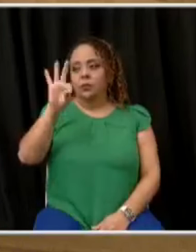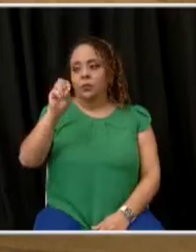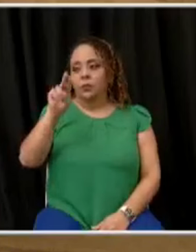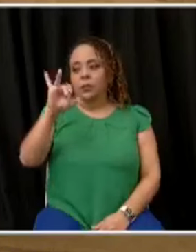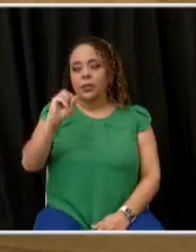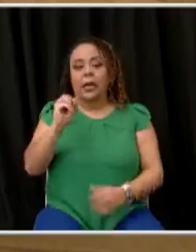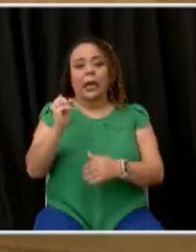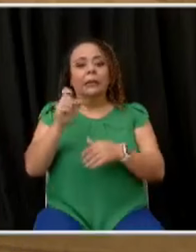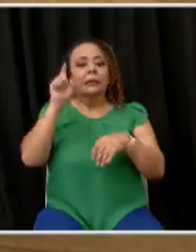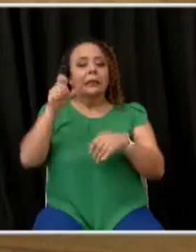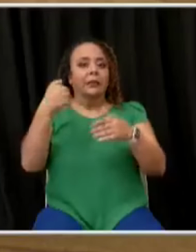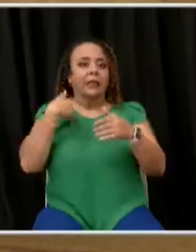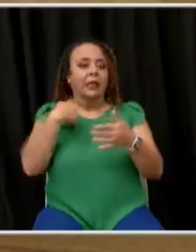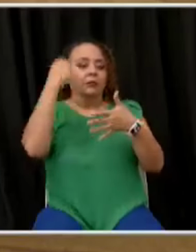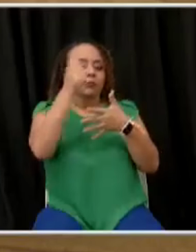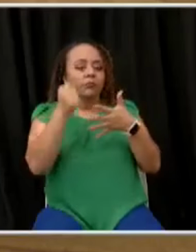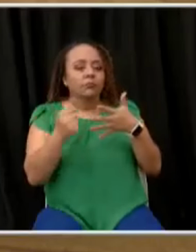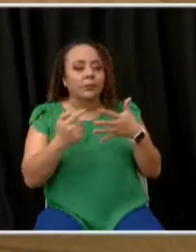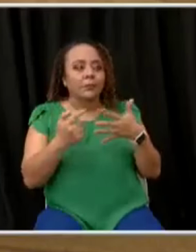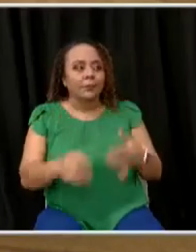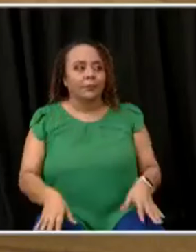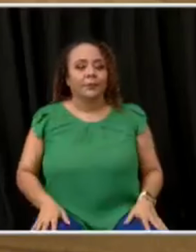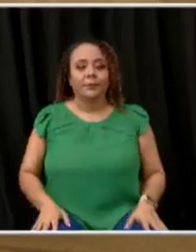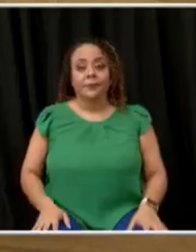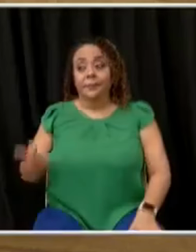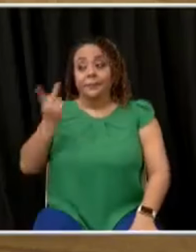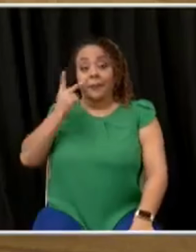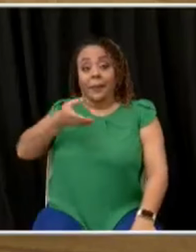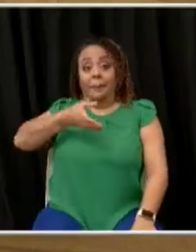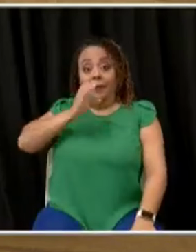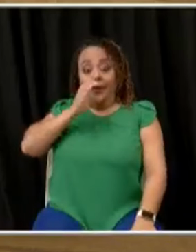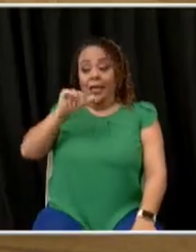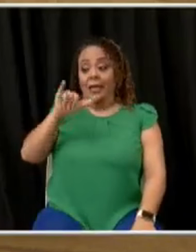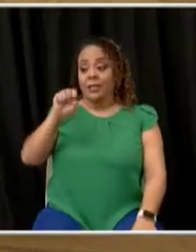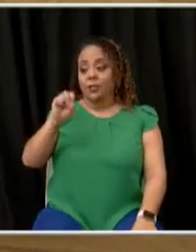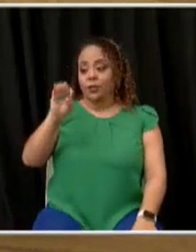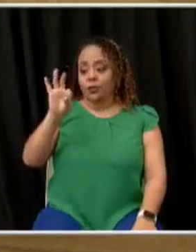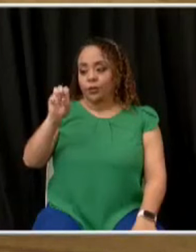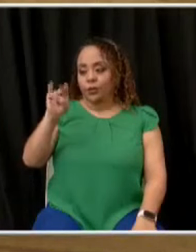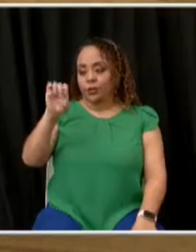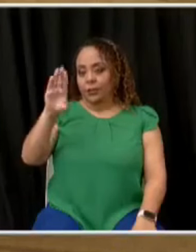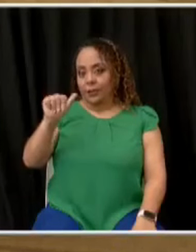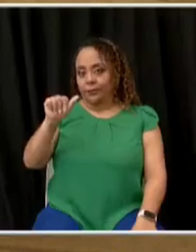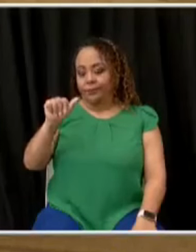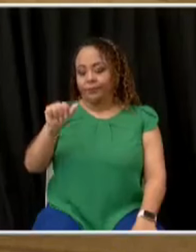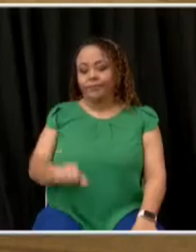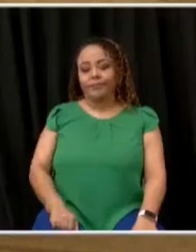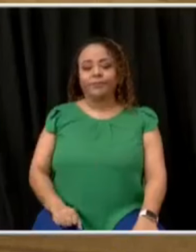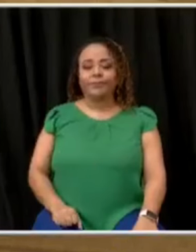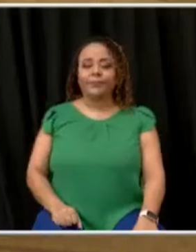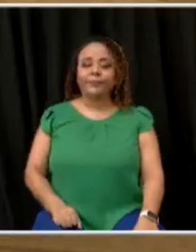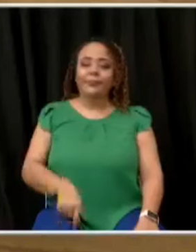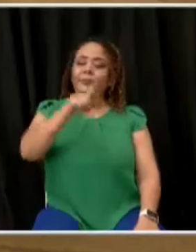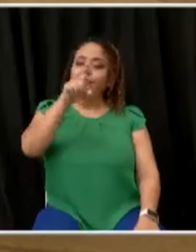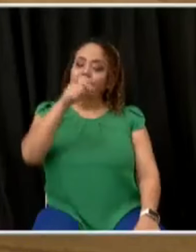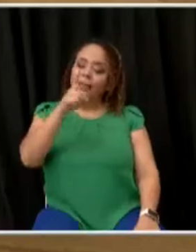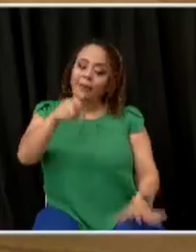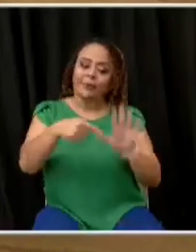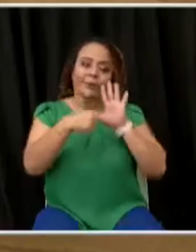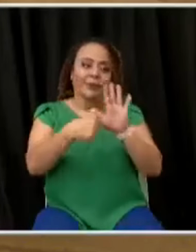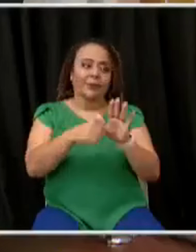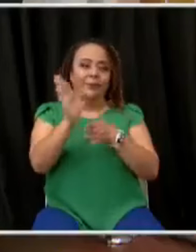aquella que debe tener, ¿qué? Vean, la bebida isotónica, tendría que mostrarles